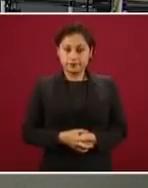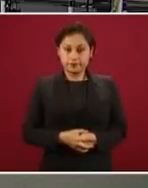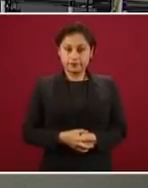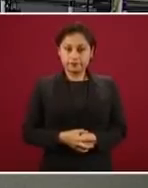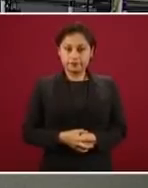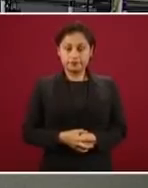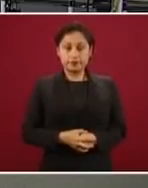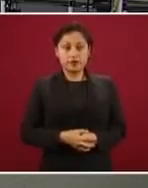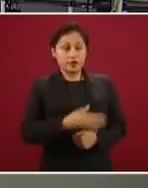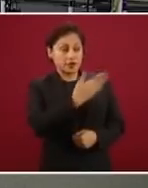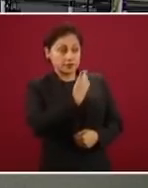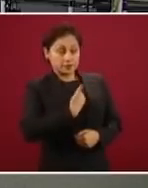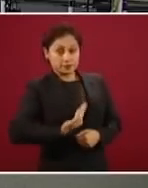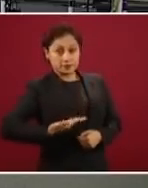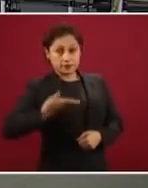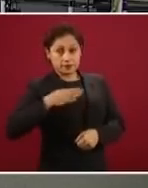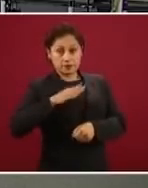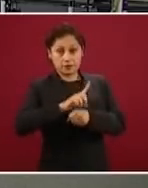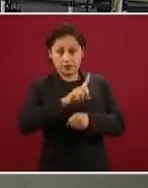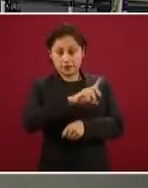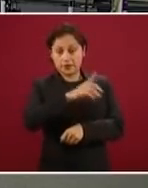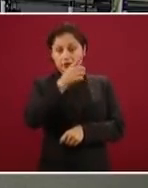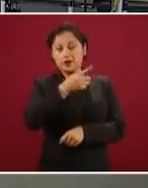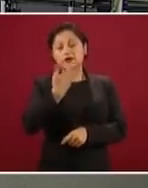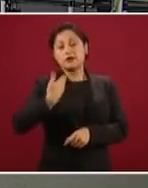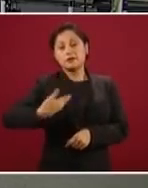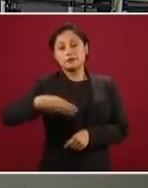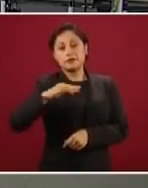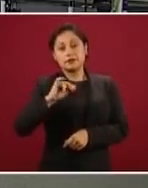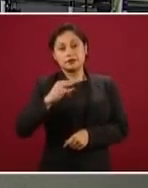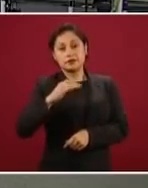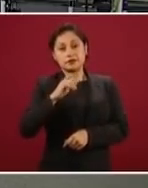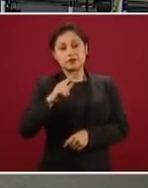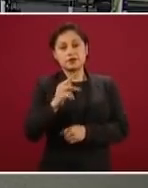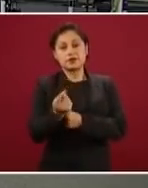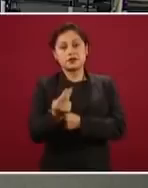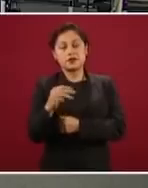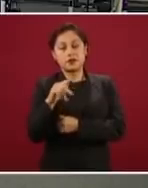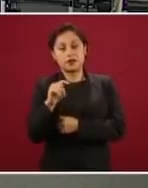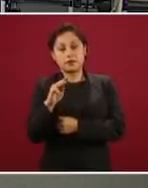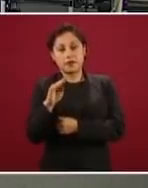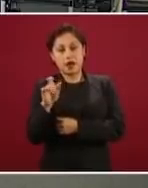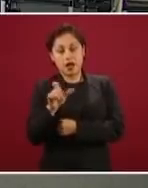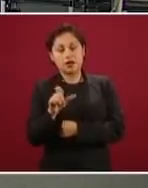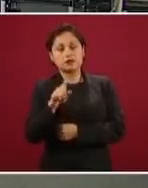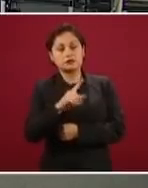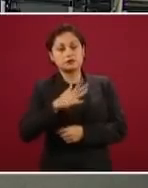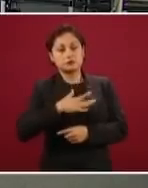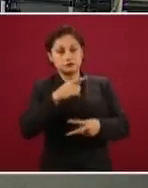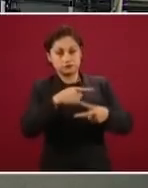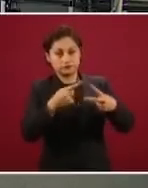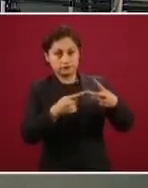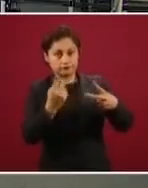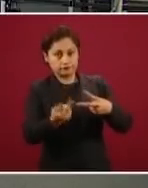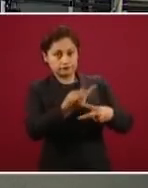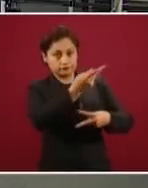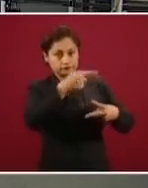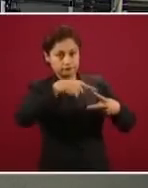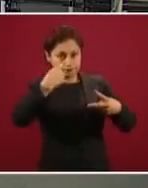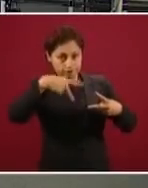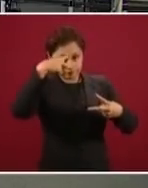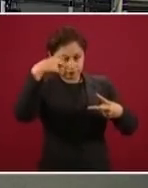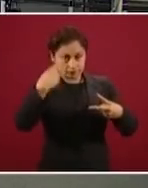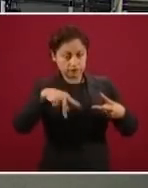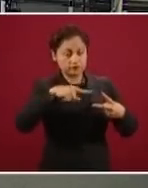presidente buen dia michel rivera de telemax sonora y de tvp si me permite dos preguntas una de carácter nacional y una de carácter